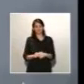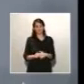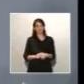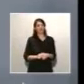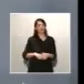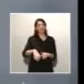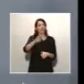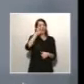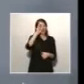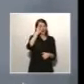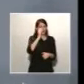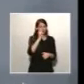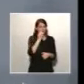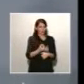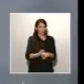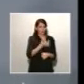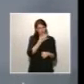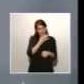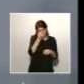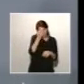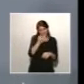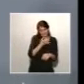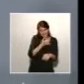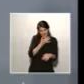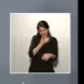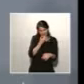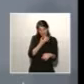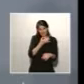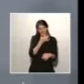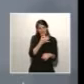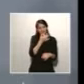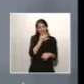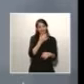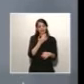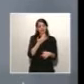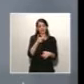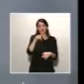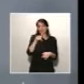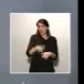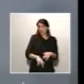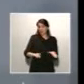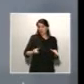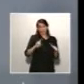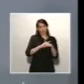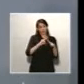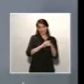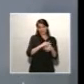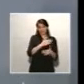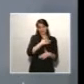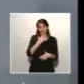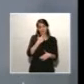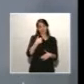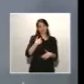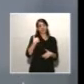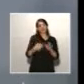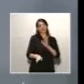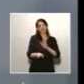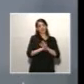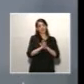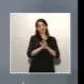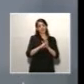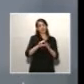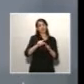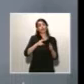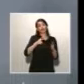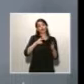tardes, mejor dicho. Como decía ayer, hoy es lunes y continuamos con el desarrollo de la Operación Balmis. Las